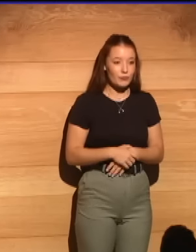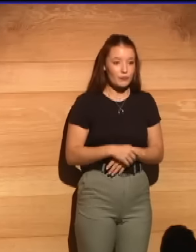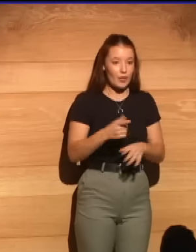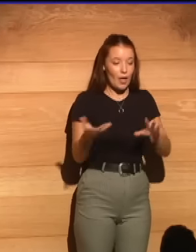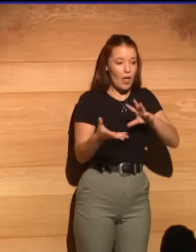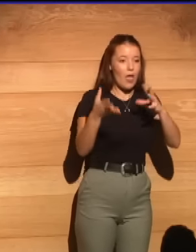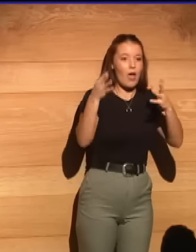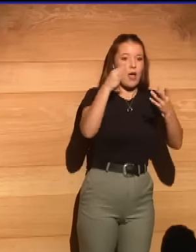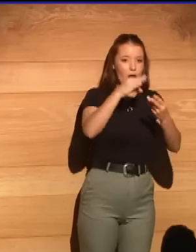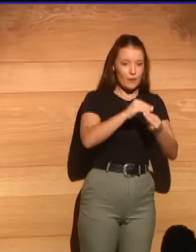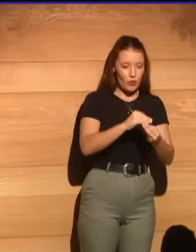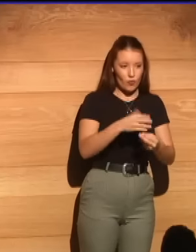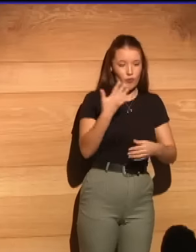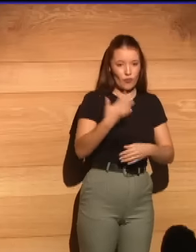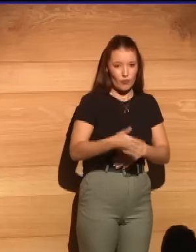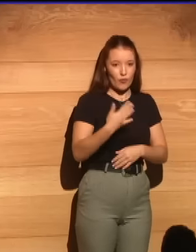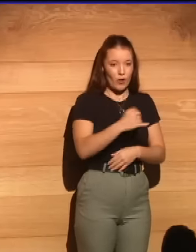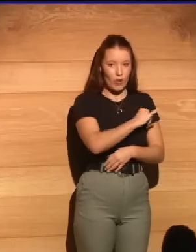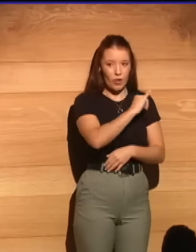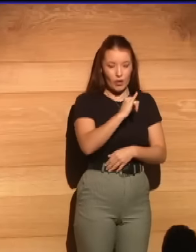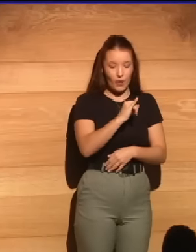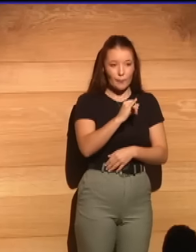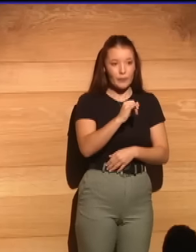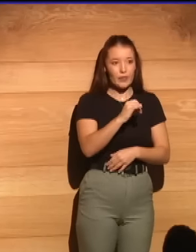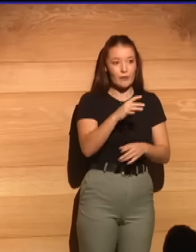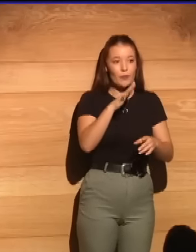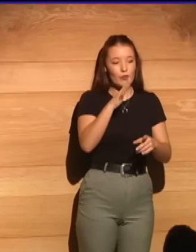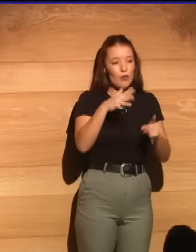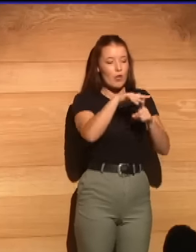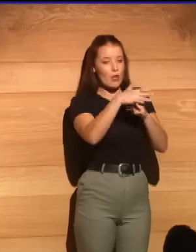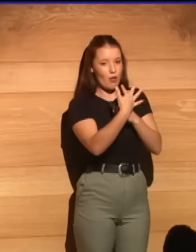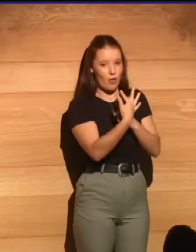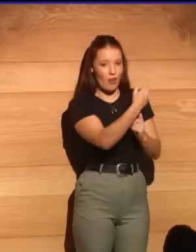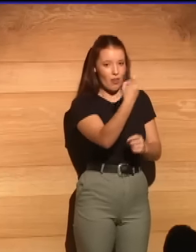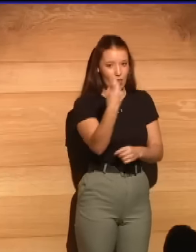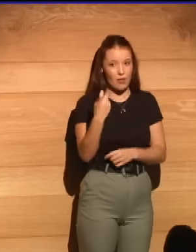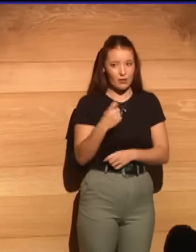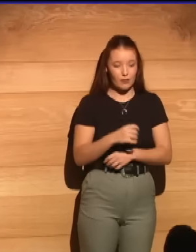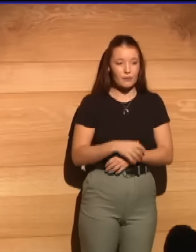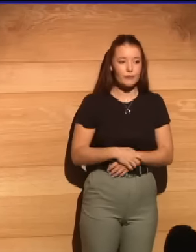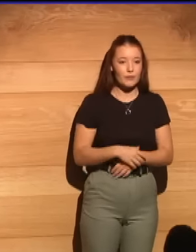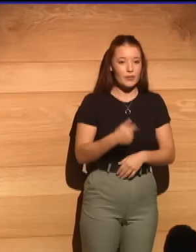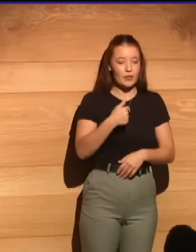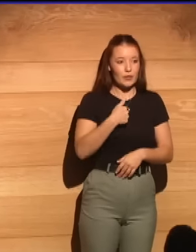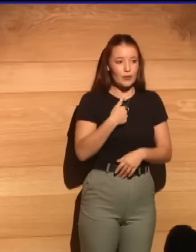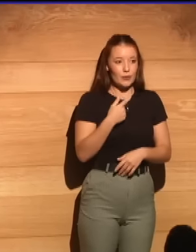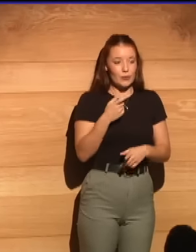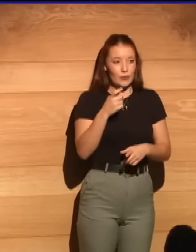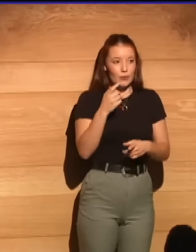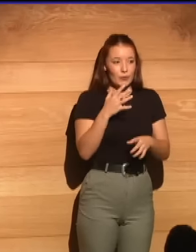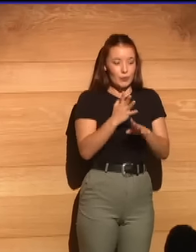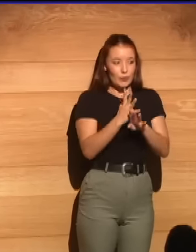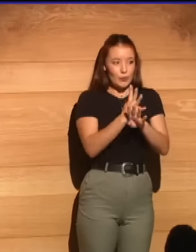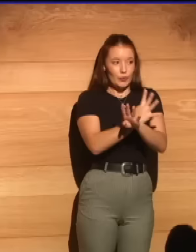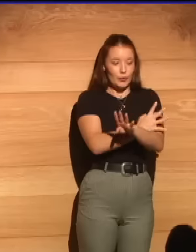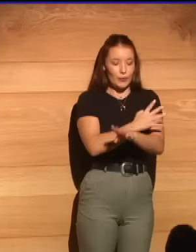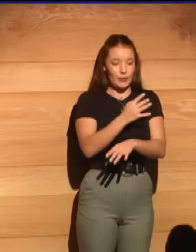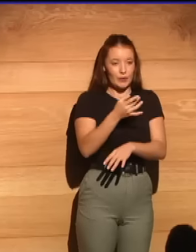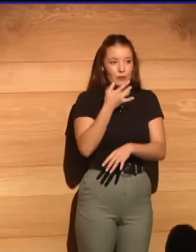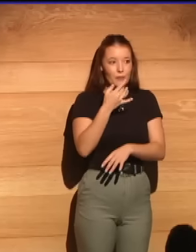adaptación inmensa cuando la situación lo requiere. Yo me emociono cada vez que voy hoy en día a un bar cualquiera, a